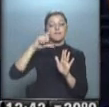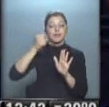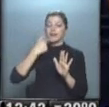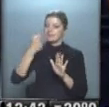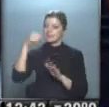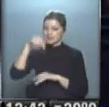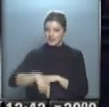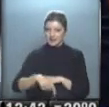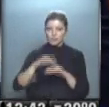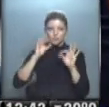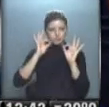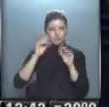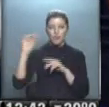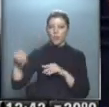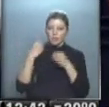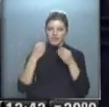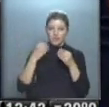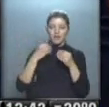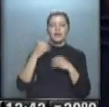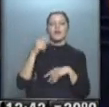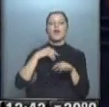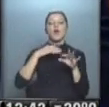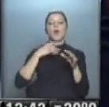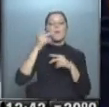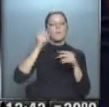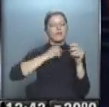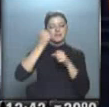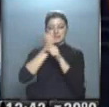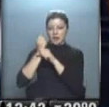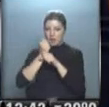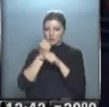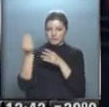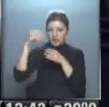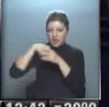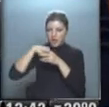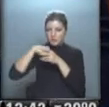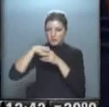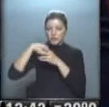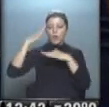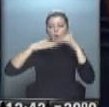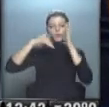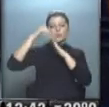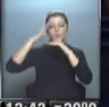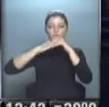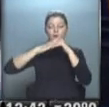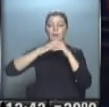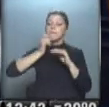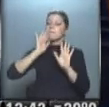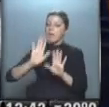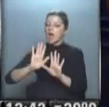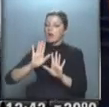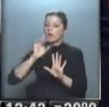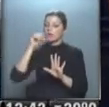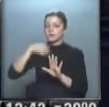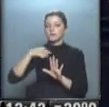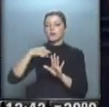comillas, consecuencia de operaciones societarias cuyo resultado es una estructura materializada de hecho y sin contar